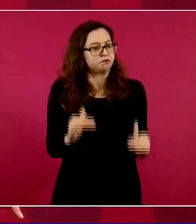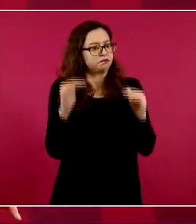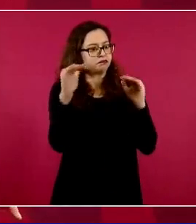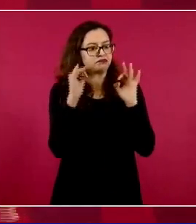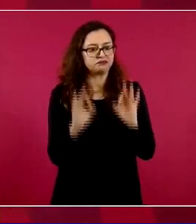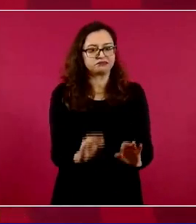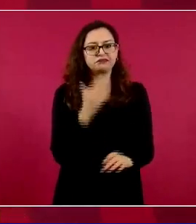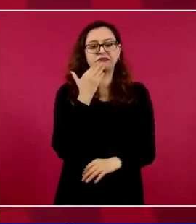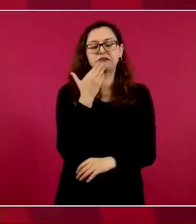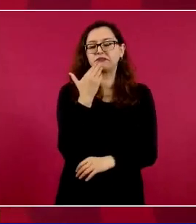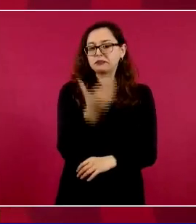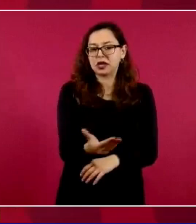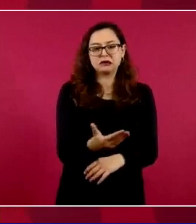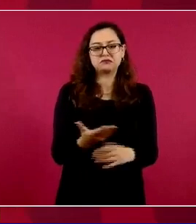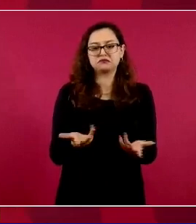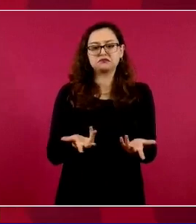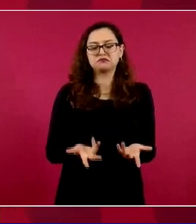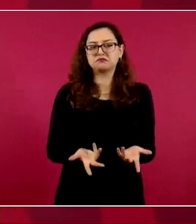no